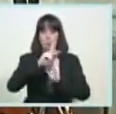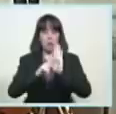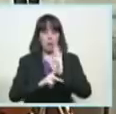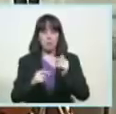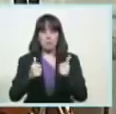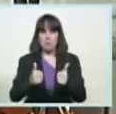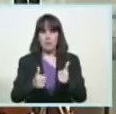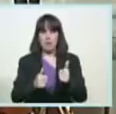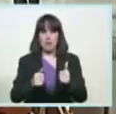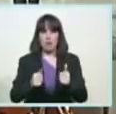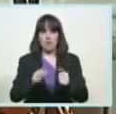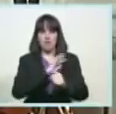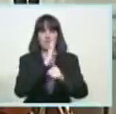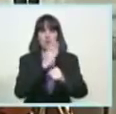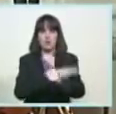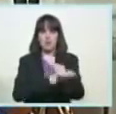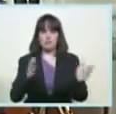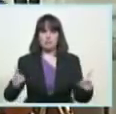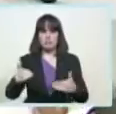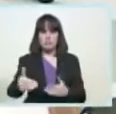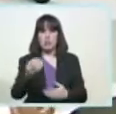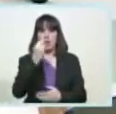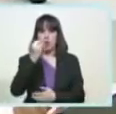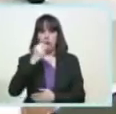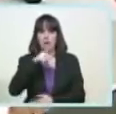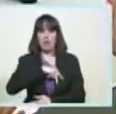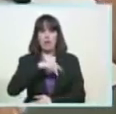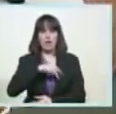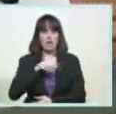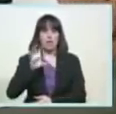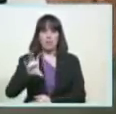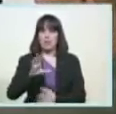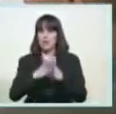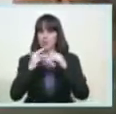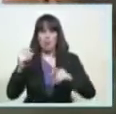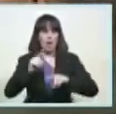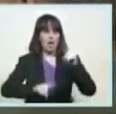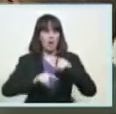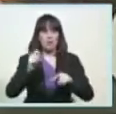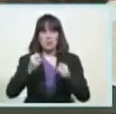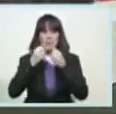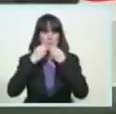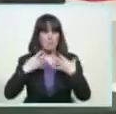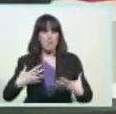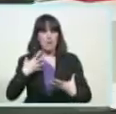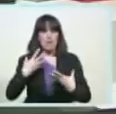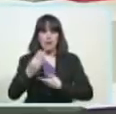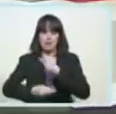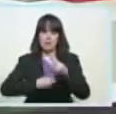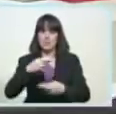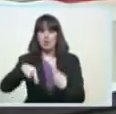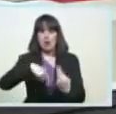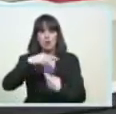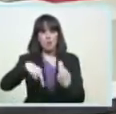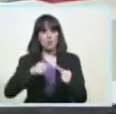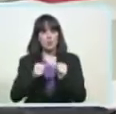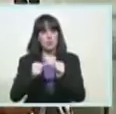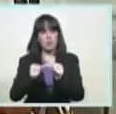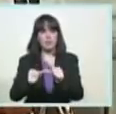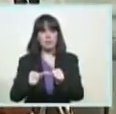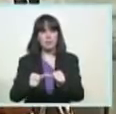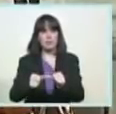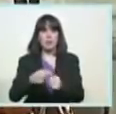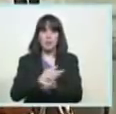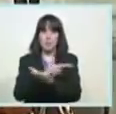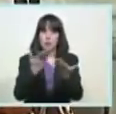el fortalecimiento de los clubs con el carné de la patria y con toda la creación maravillosa que nuestra revolución nos da permanentemente